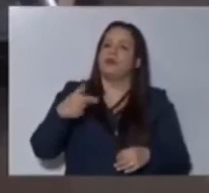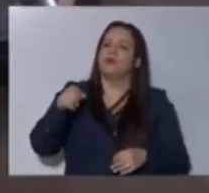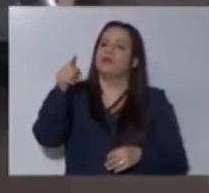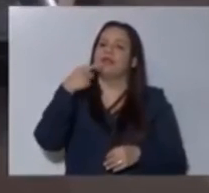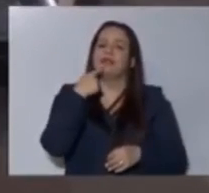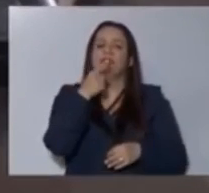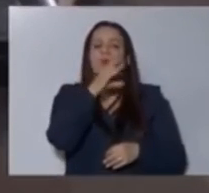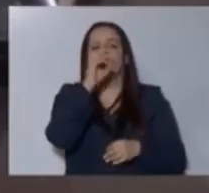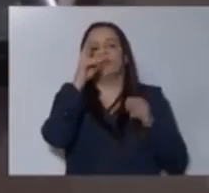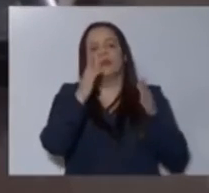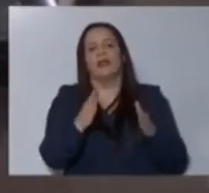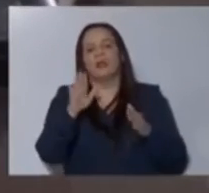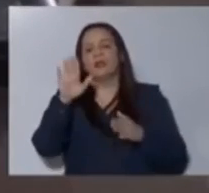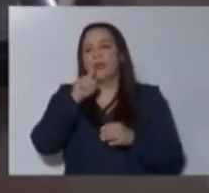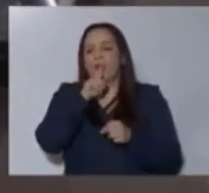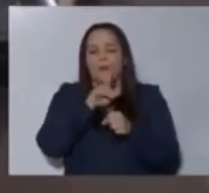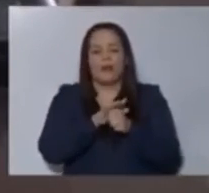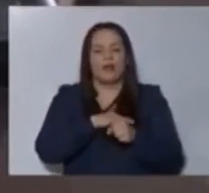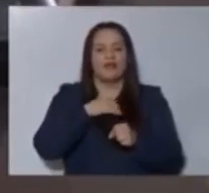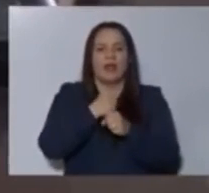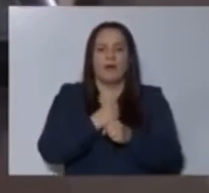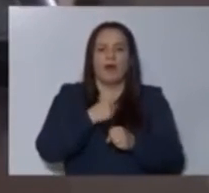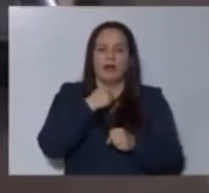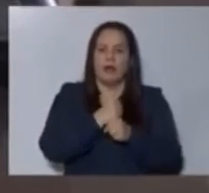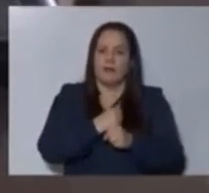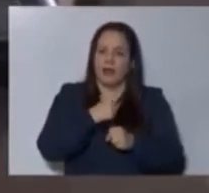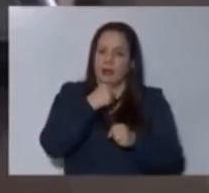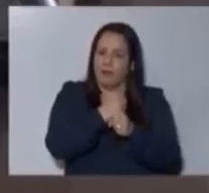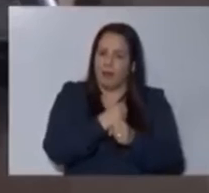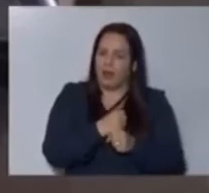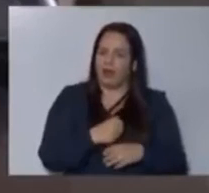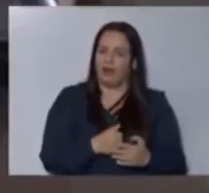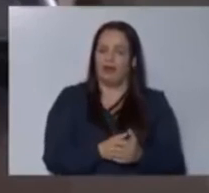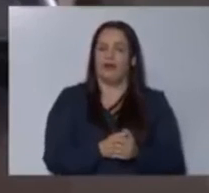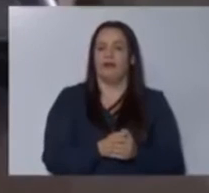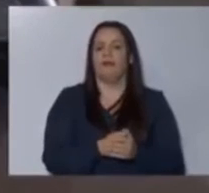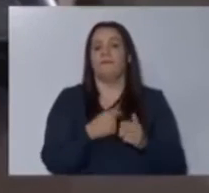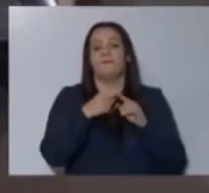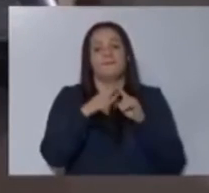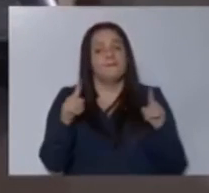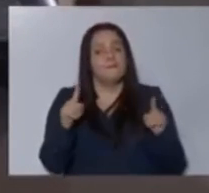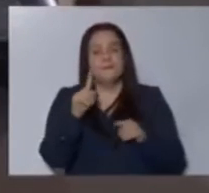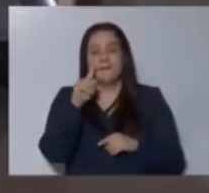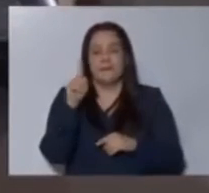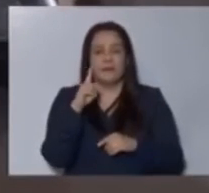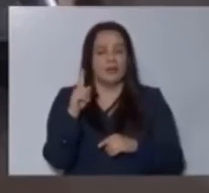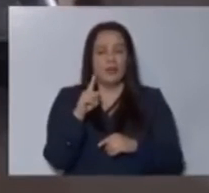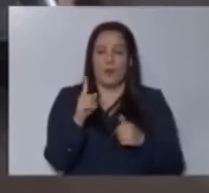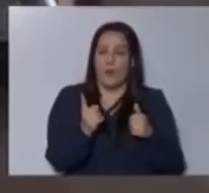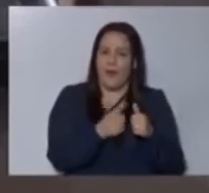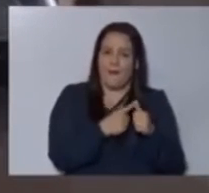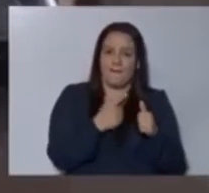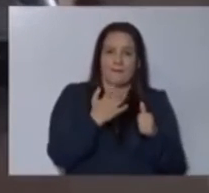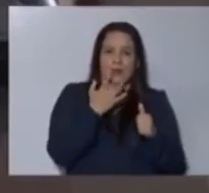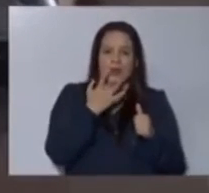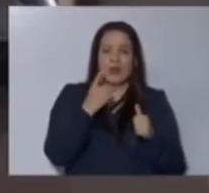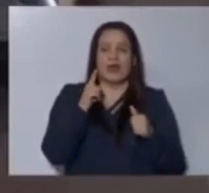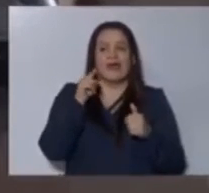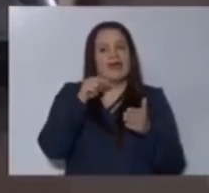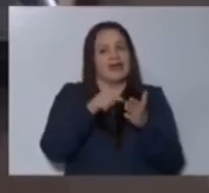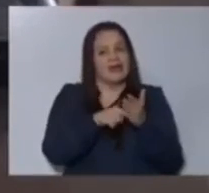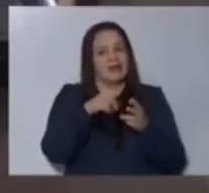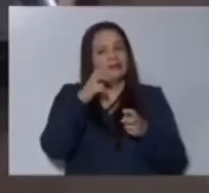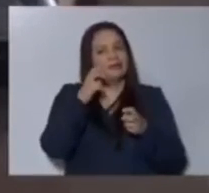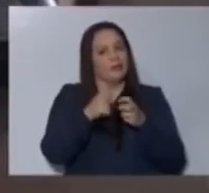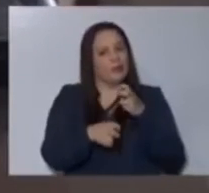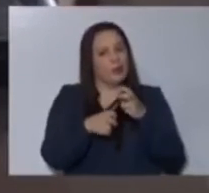era trabajar, trabajar, trabajar, pero no ha priorizado, y ese es el